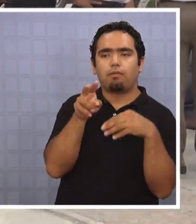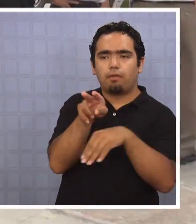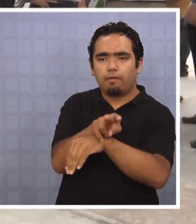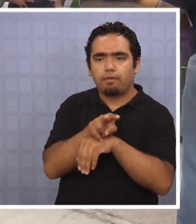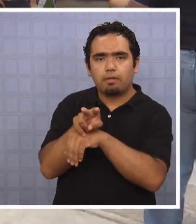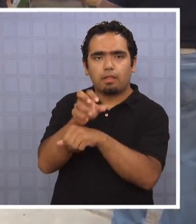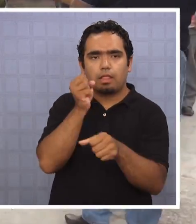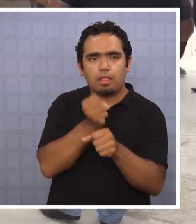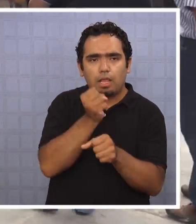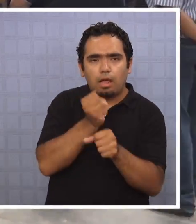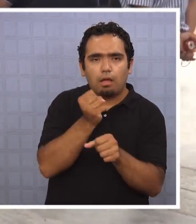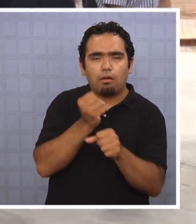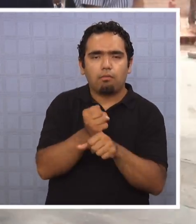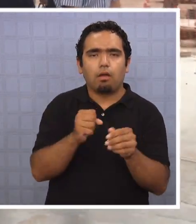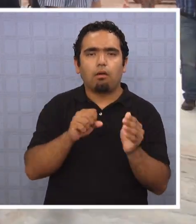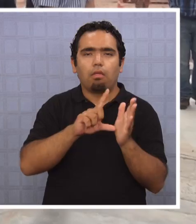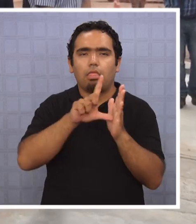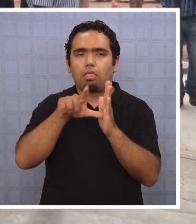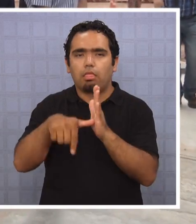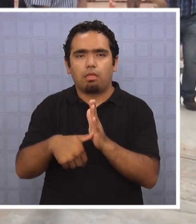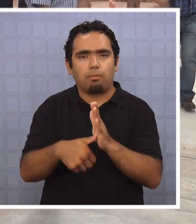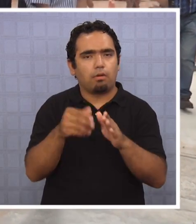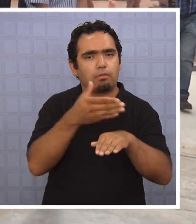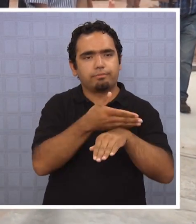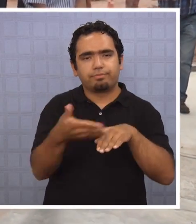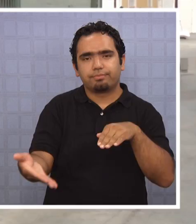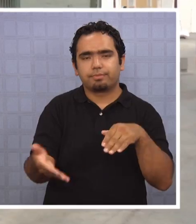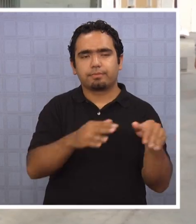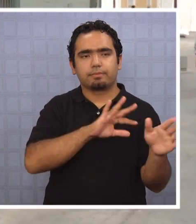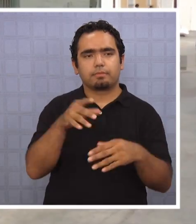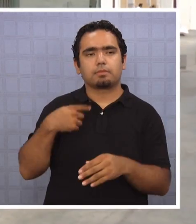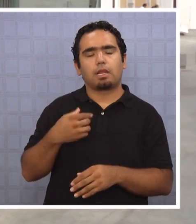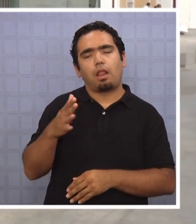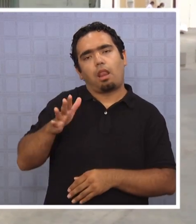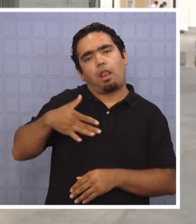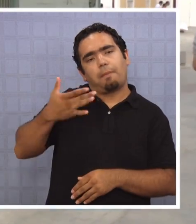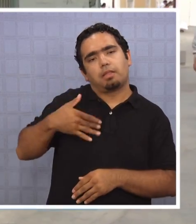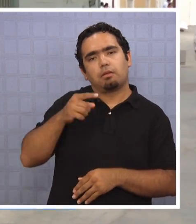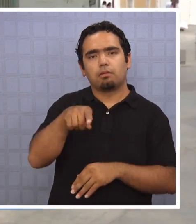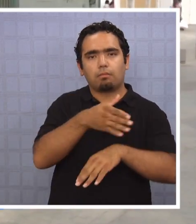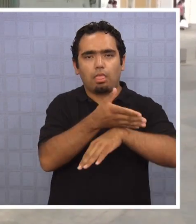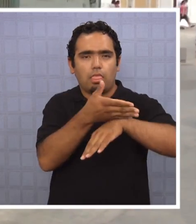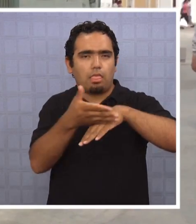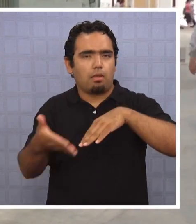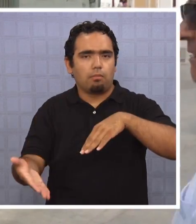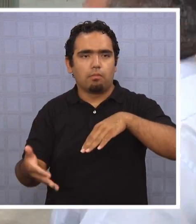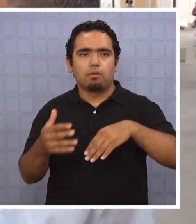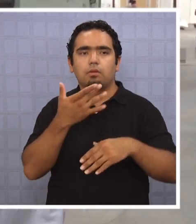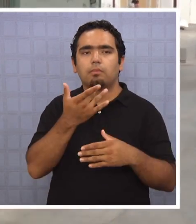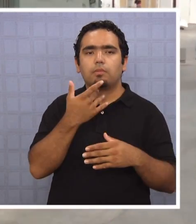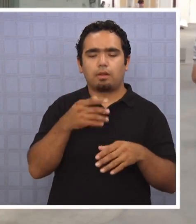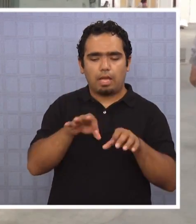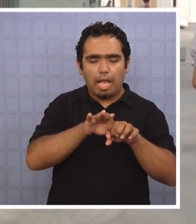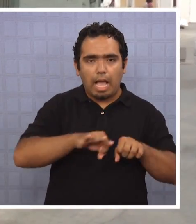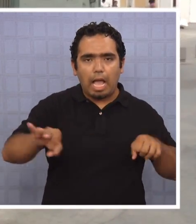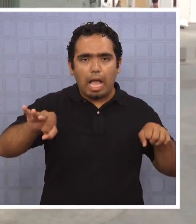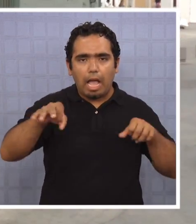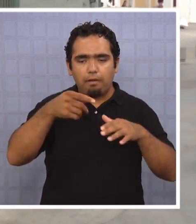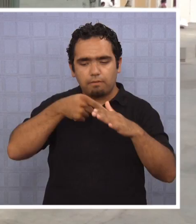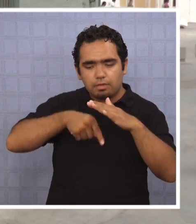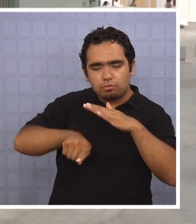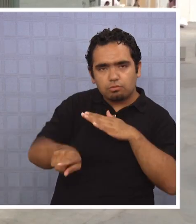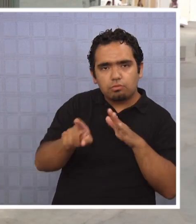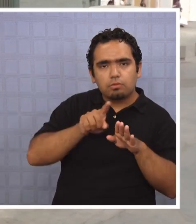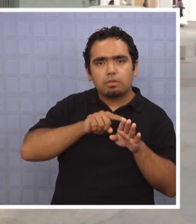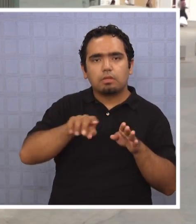obras que, según los vecinos, han tenido una demora exagerada. Lamentablemente esto se demoró por el cableado subterráneo